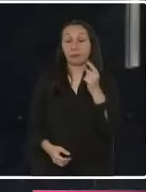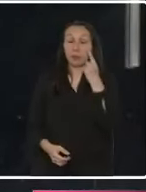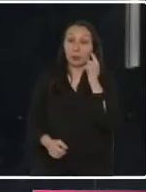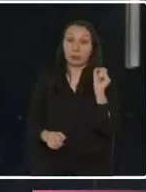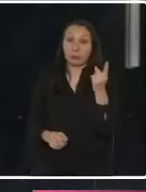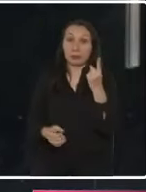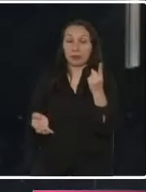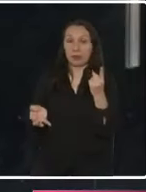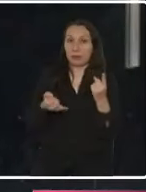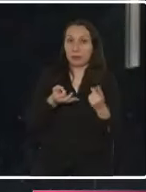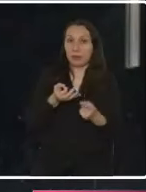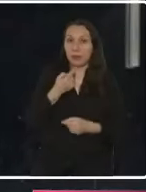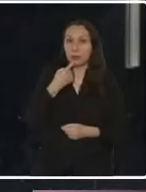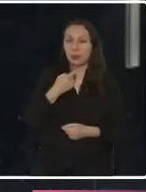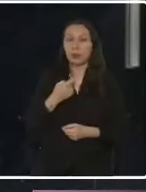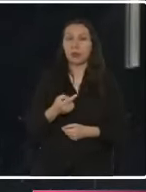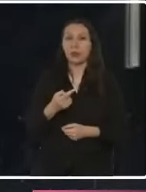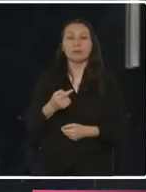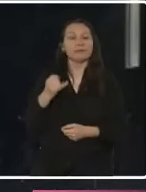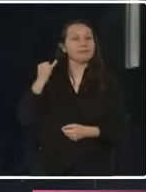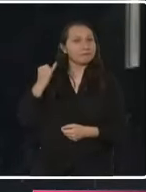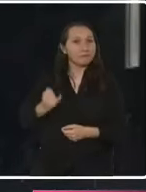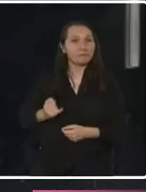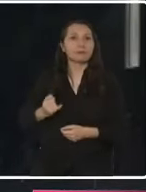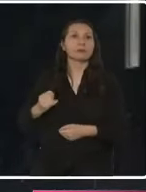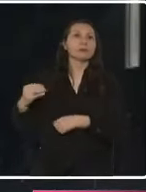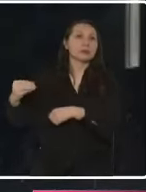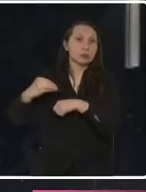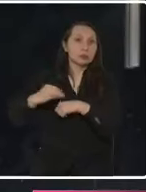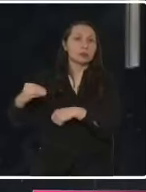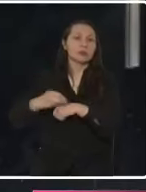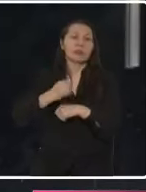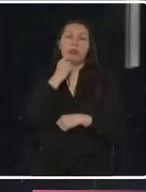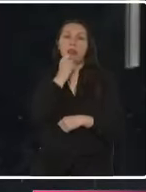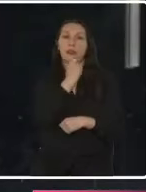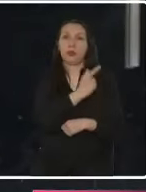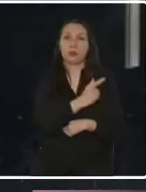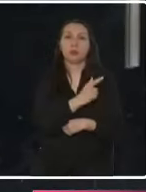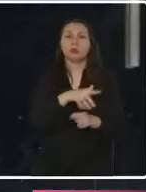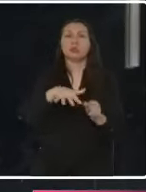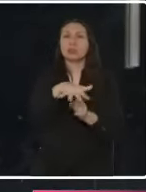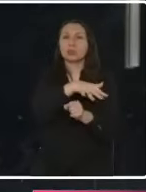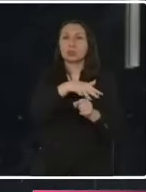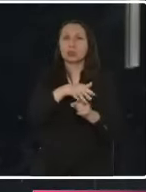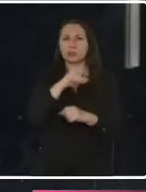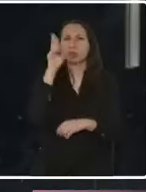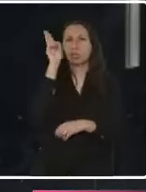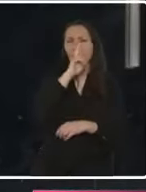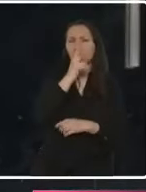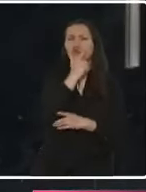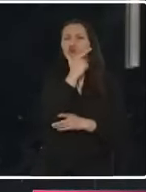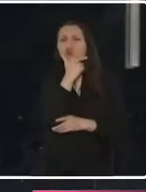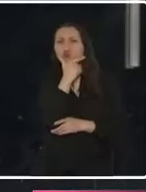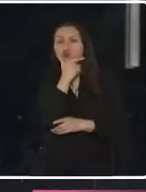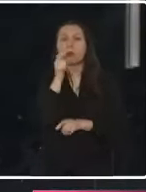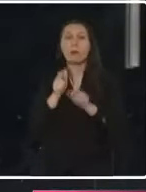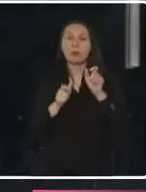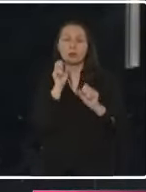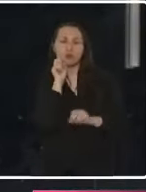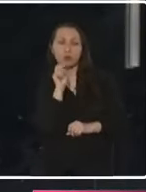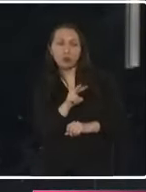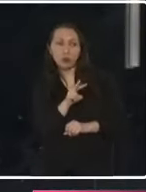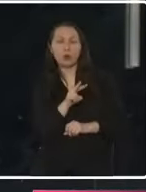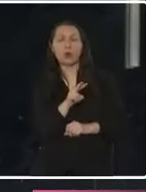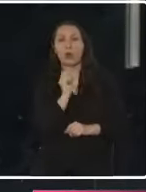respecto a lo primero, constantemente se reciben denuncias de situaciones anómalas o sospechosas que las personas